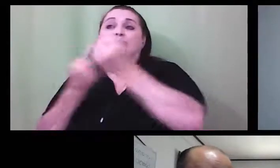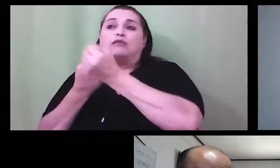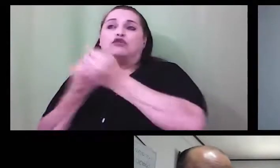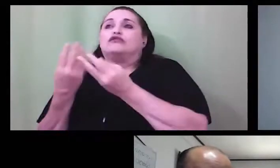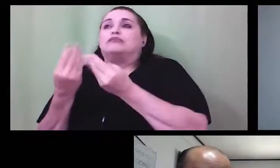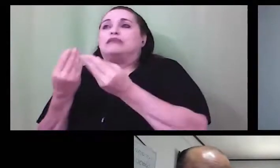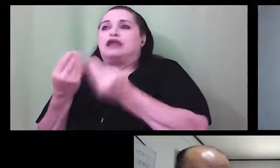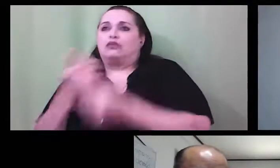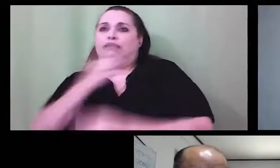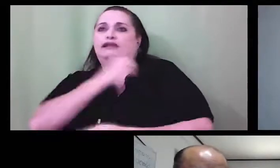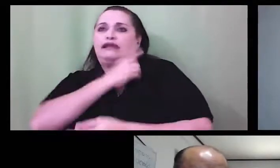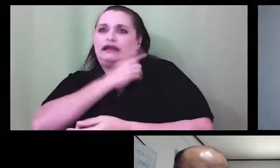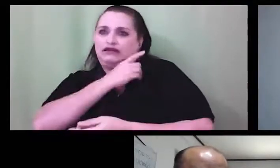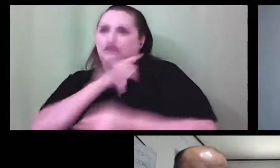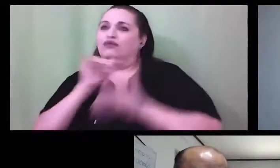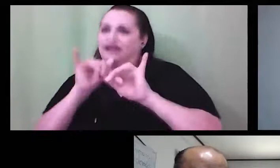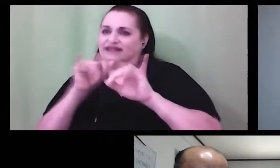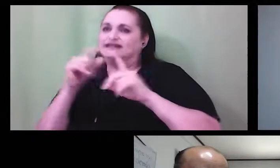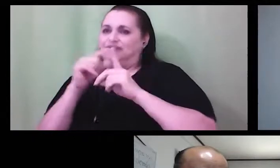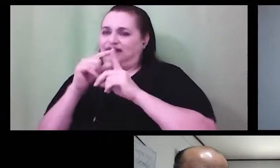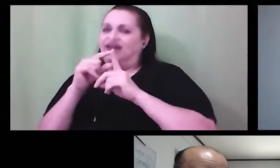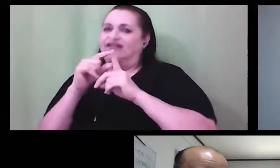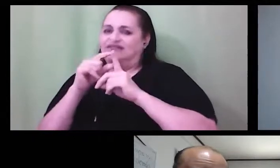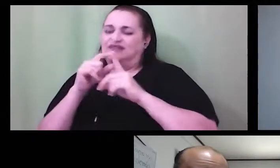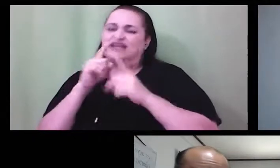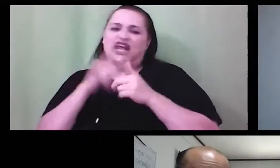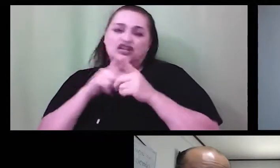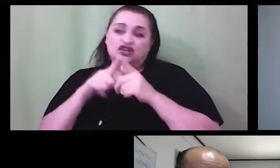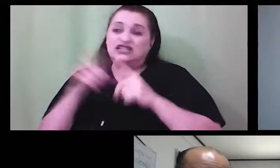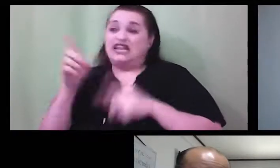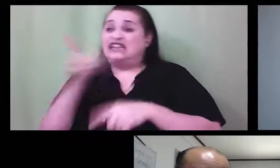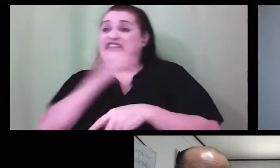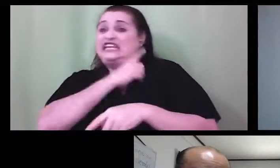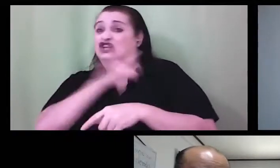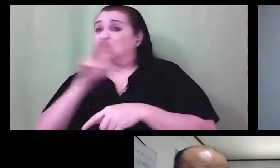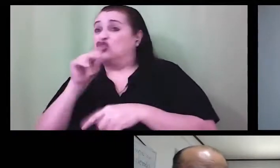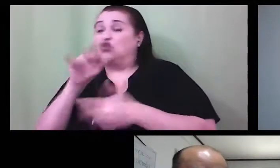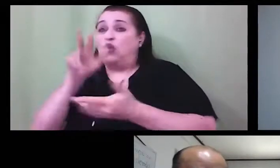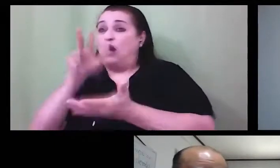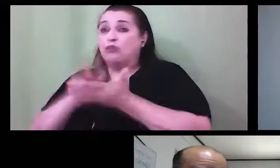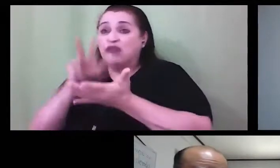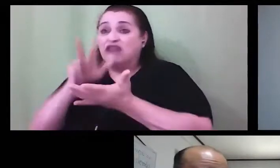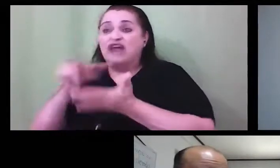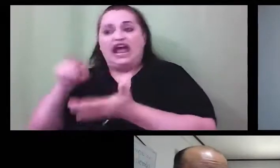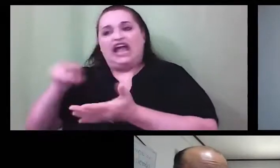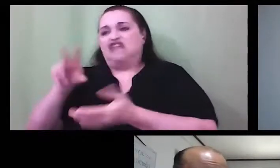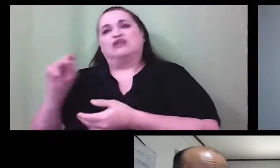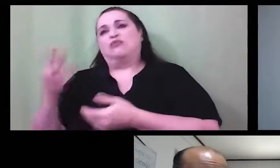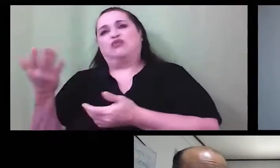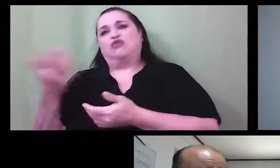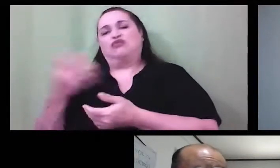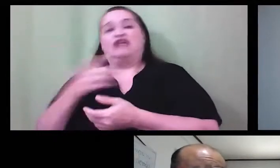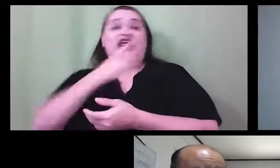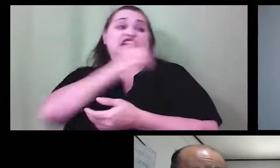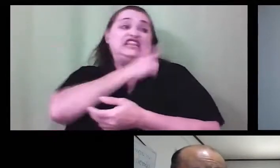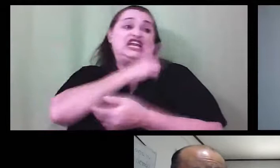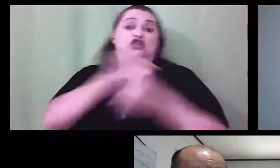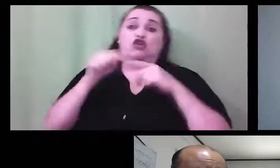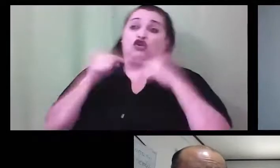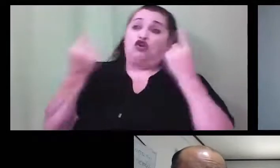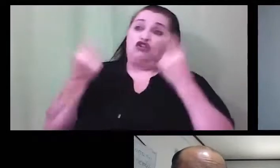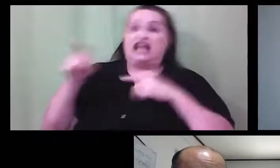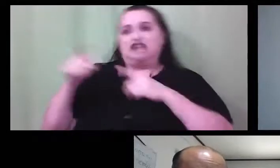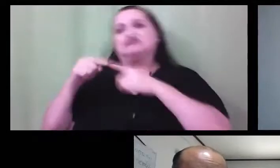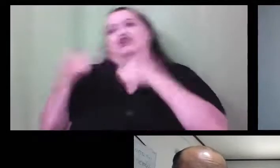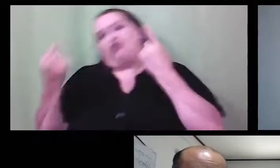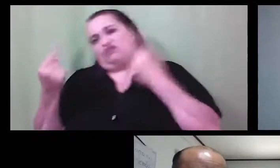al director, porque esa es la palabra. Entonces, si el director no aprueba algo, ellos tampoco. Si el director está en contra, ellos